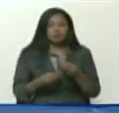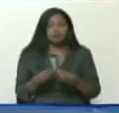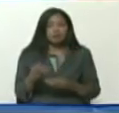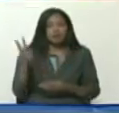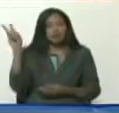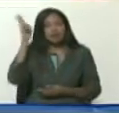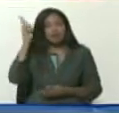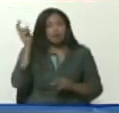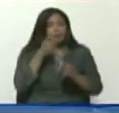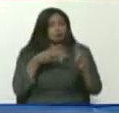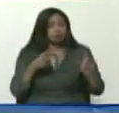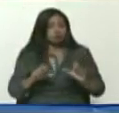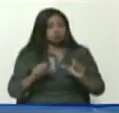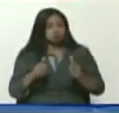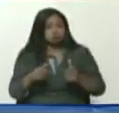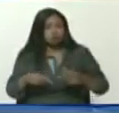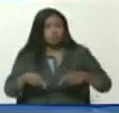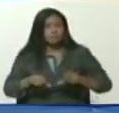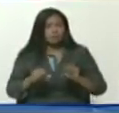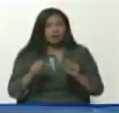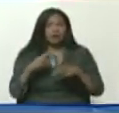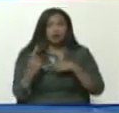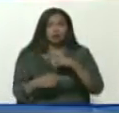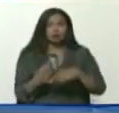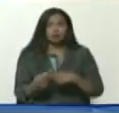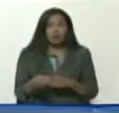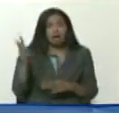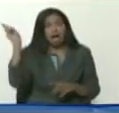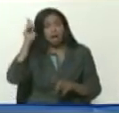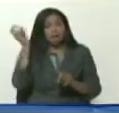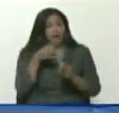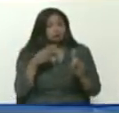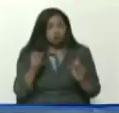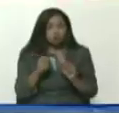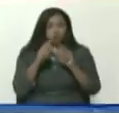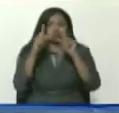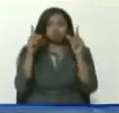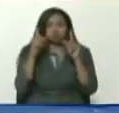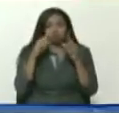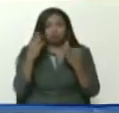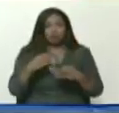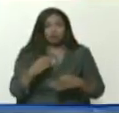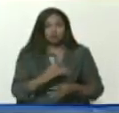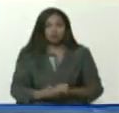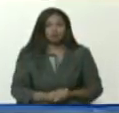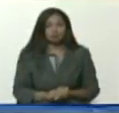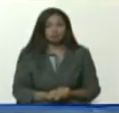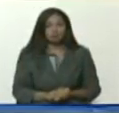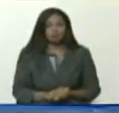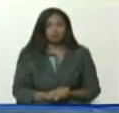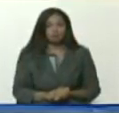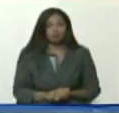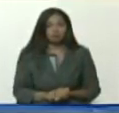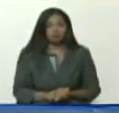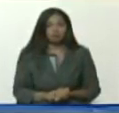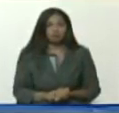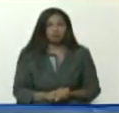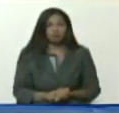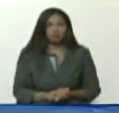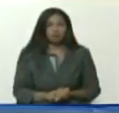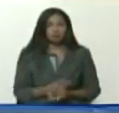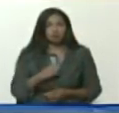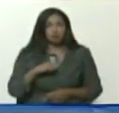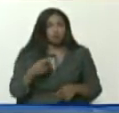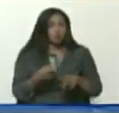Amazonas avanza la revolución. El Amazonas es impresionante. En las dos últimas elecciones, el